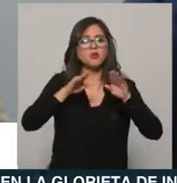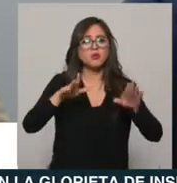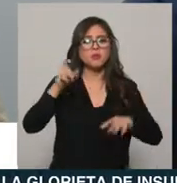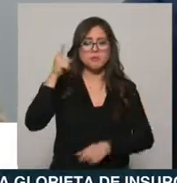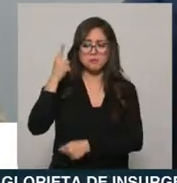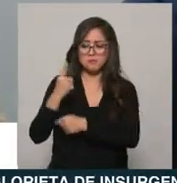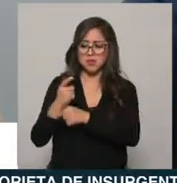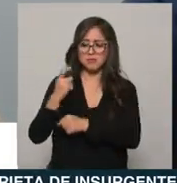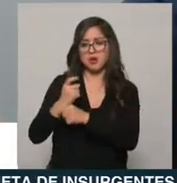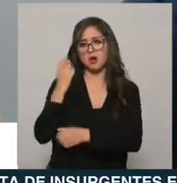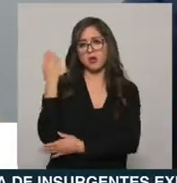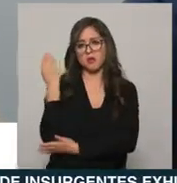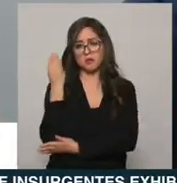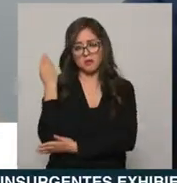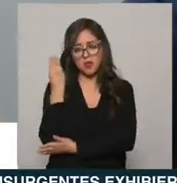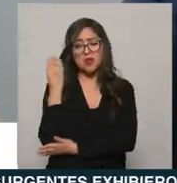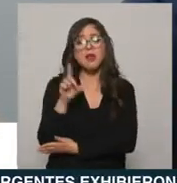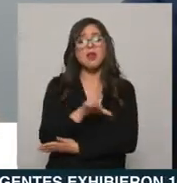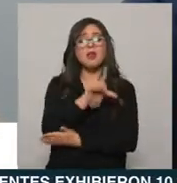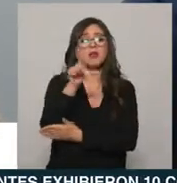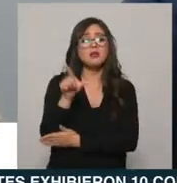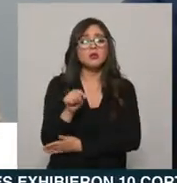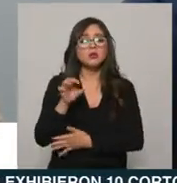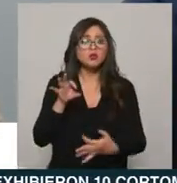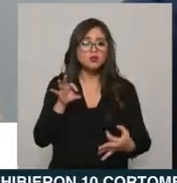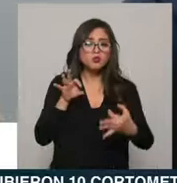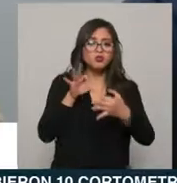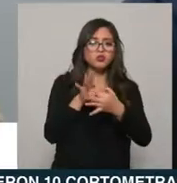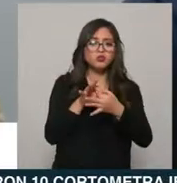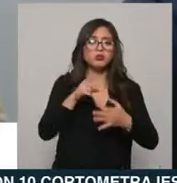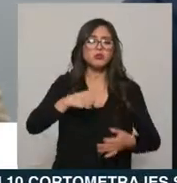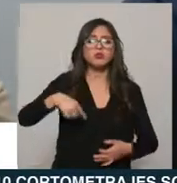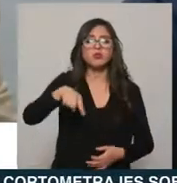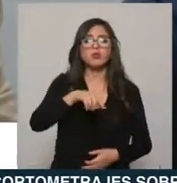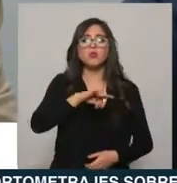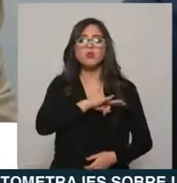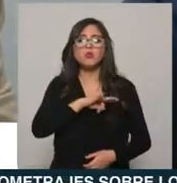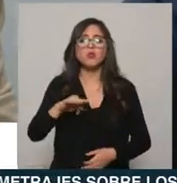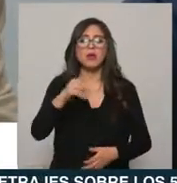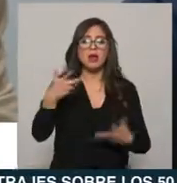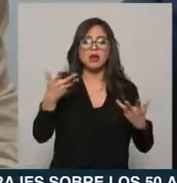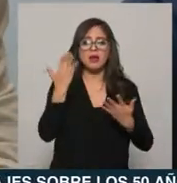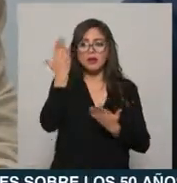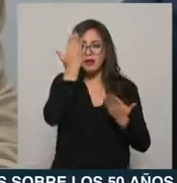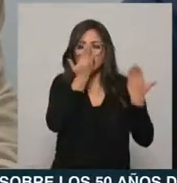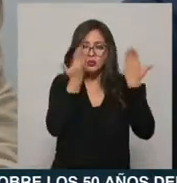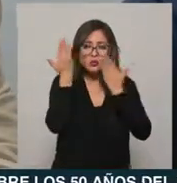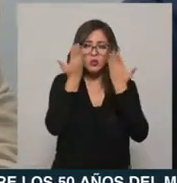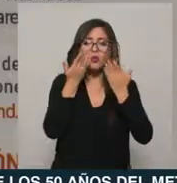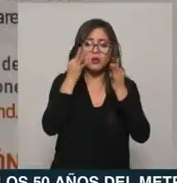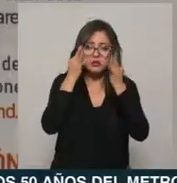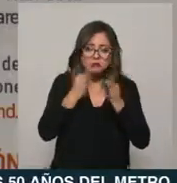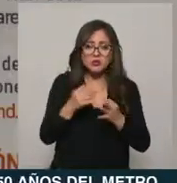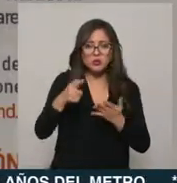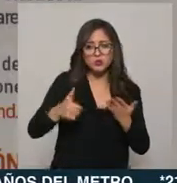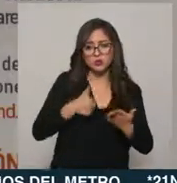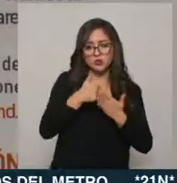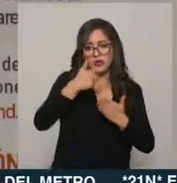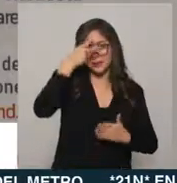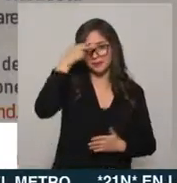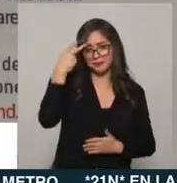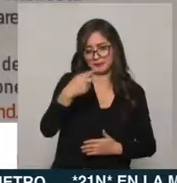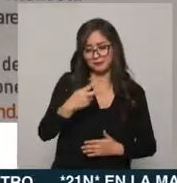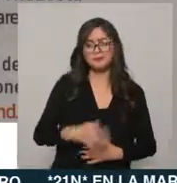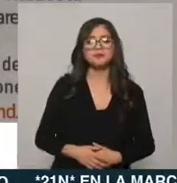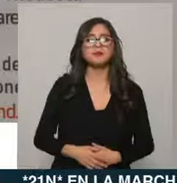Alta, pero que también va acompañado ya para que se empiece a hacer un estudio a nivel Ciudad de México. La encuesta